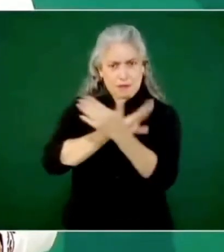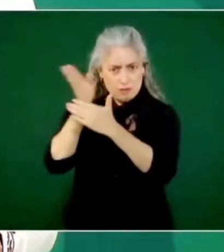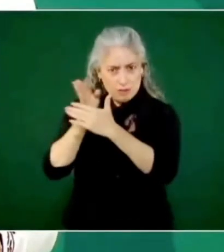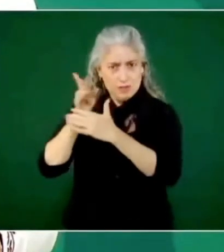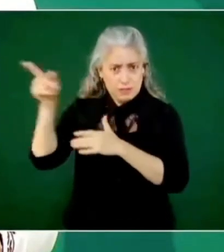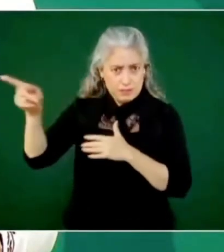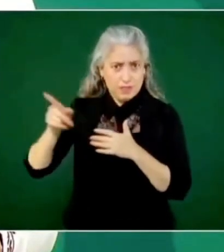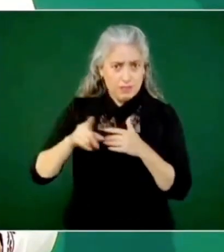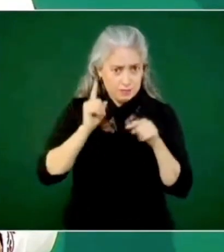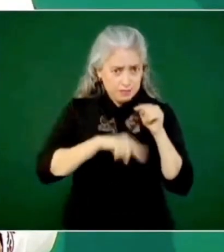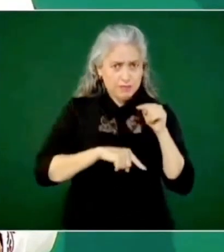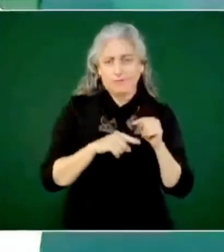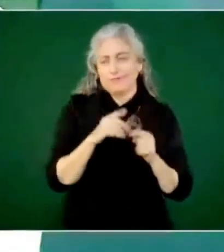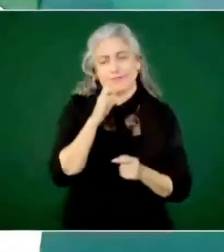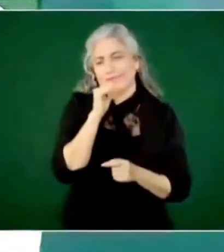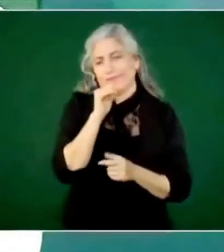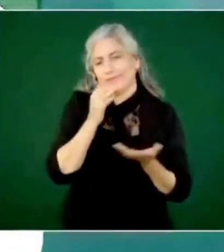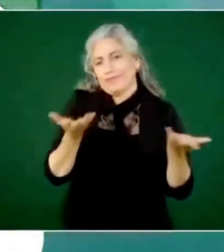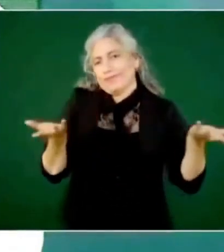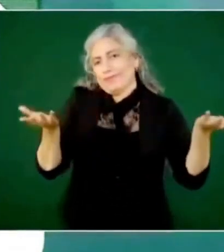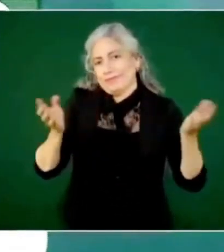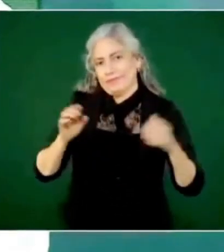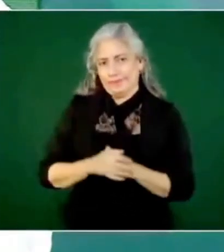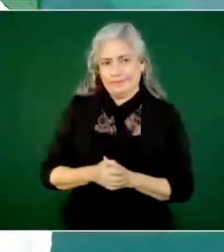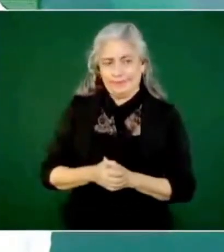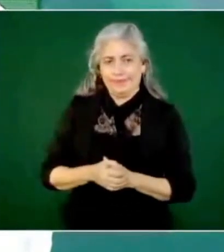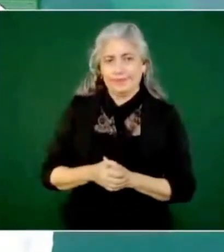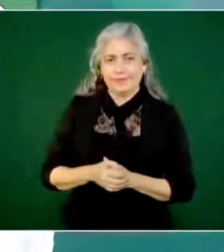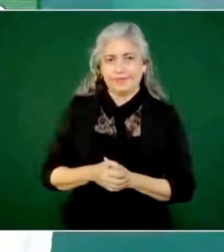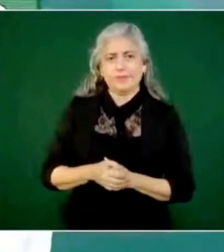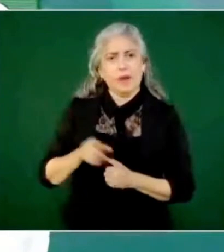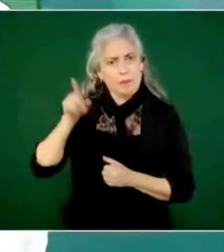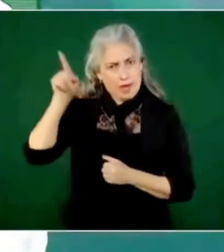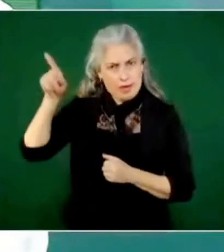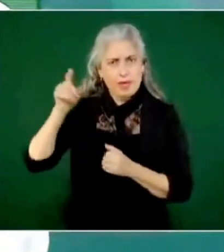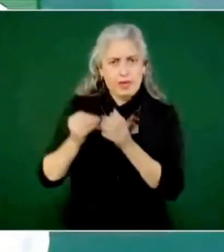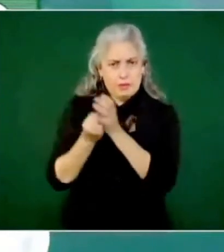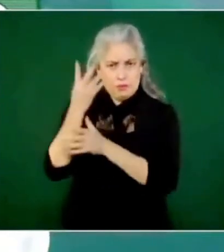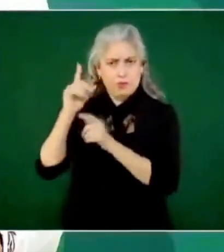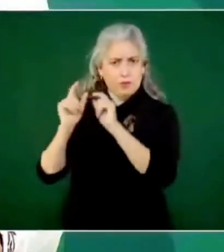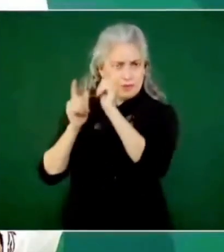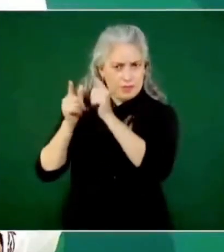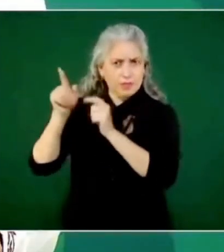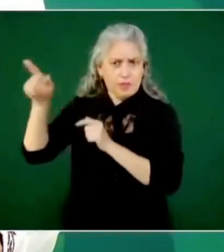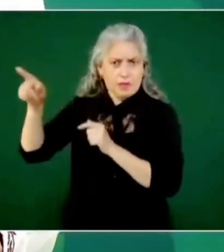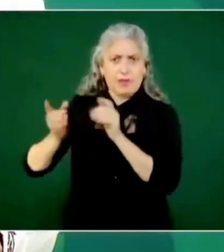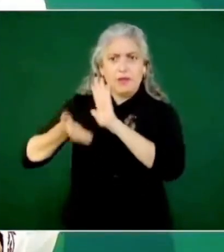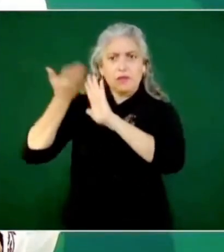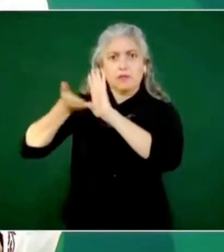Laredo se está construyendo la agencia aduanal nacional.